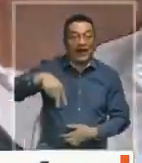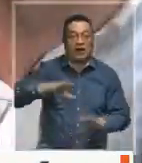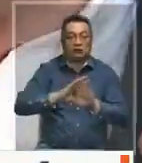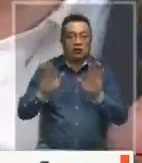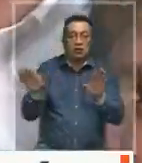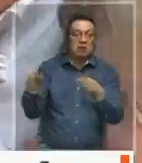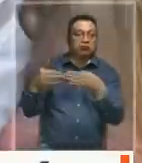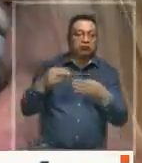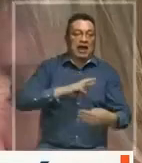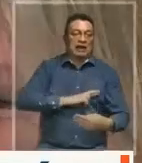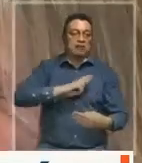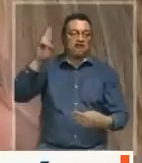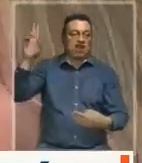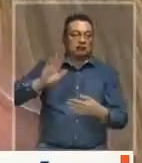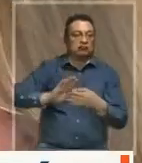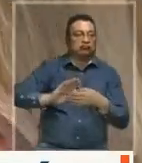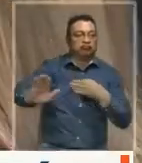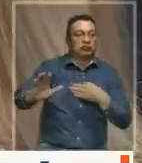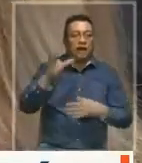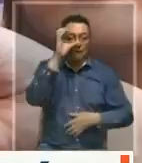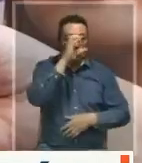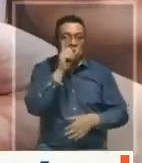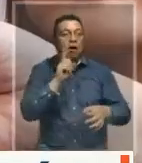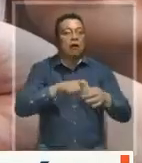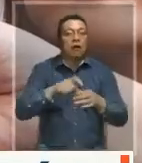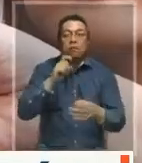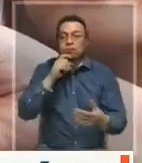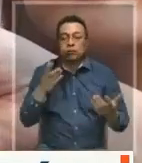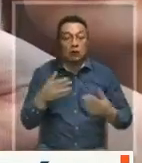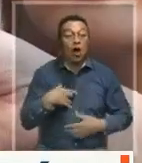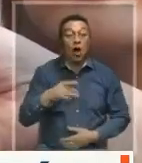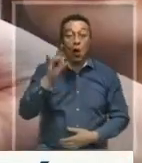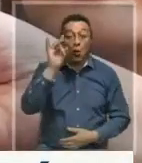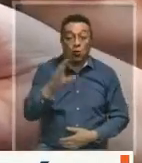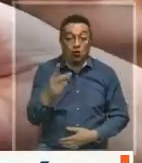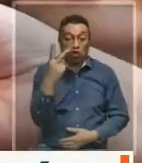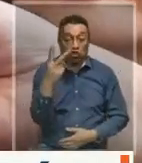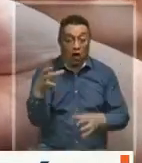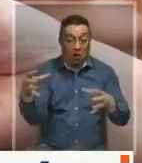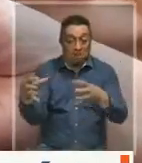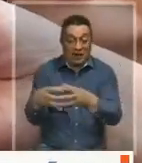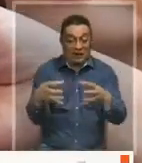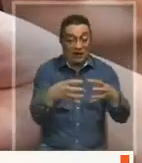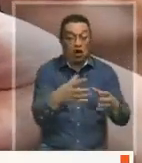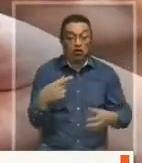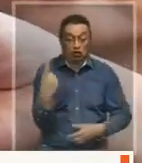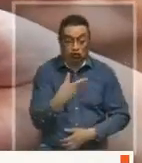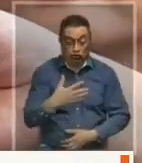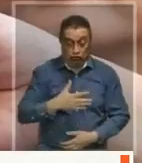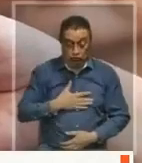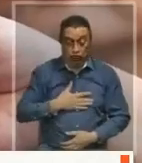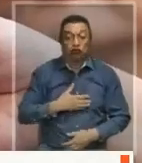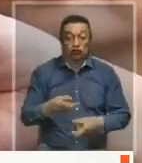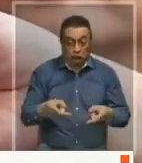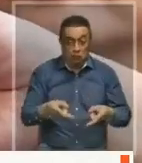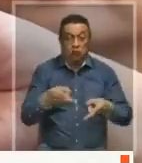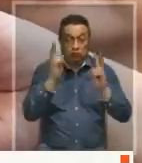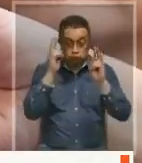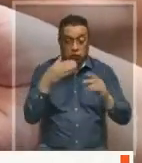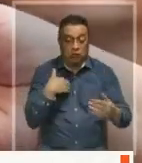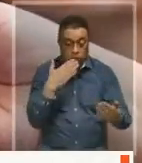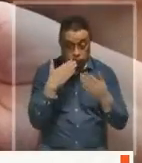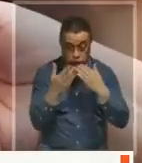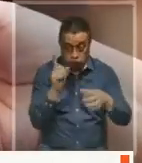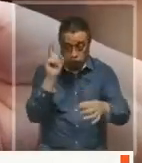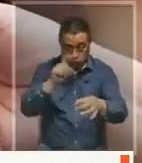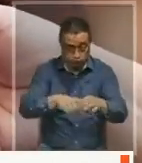puertas a republicanos que busca aliados. Los únicos dos partidos con los cuales nosotros vamos a tener una